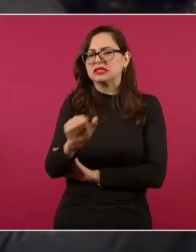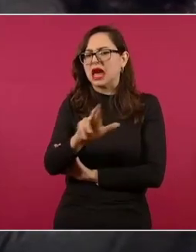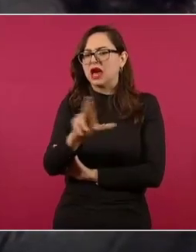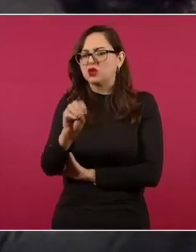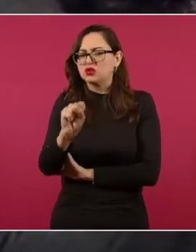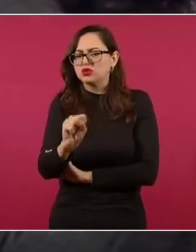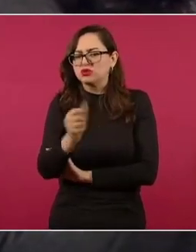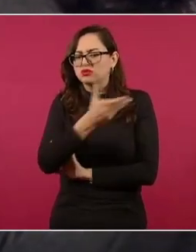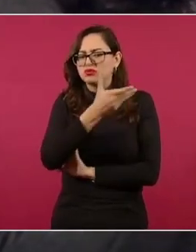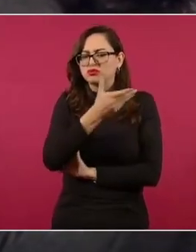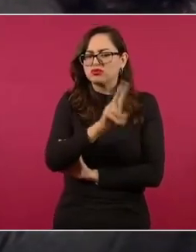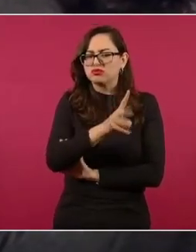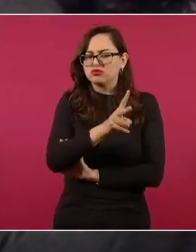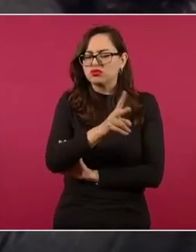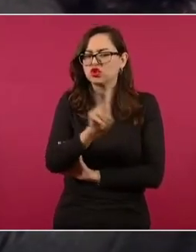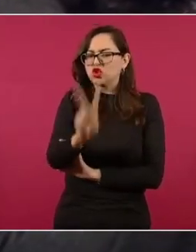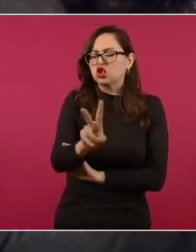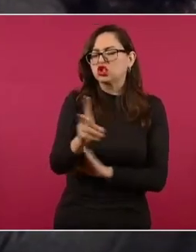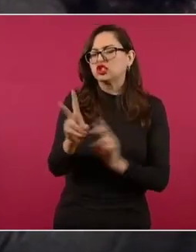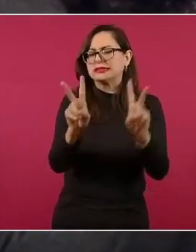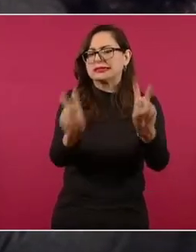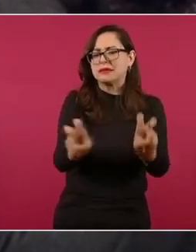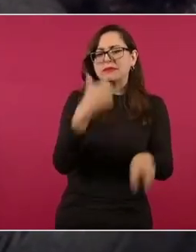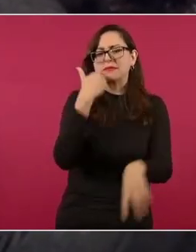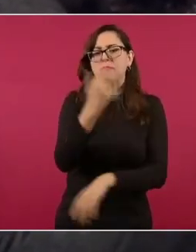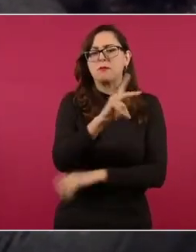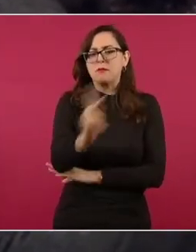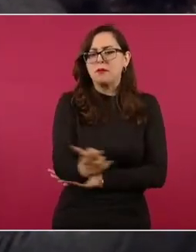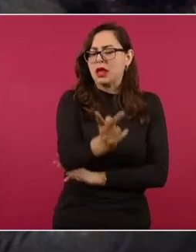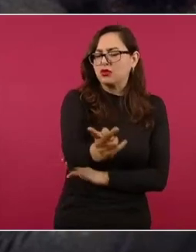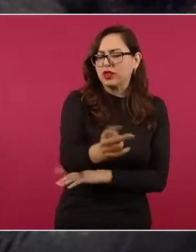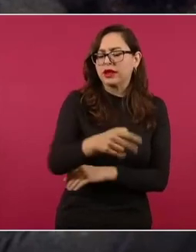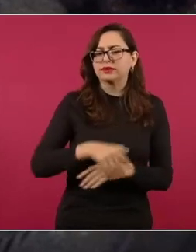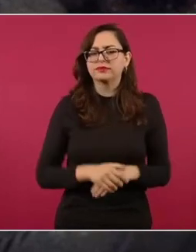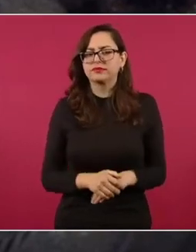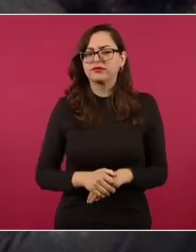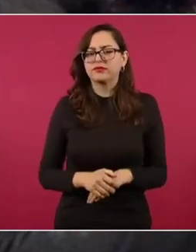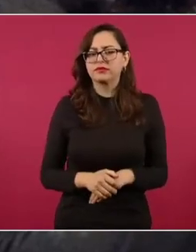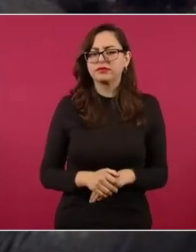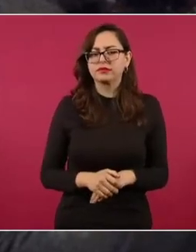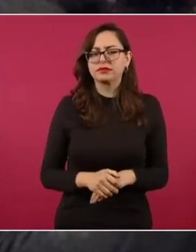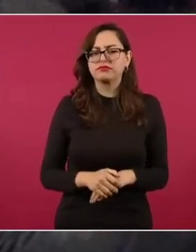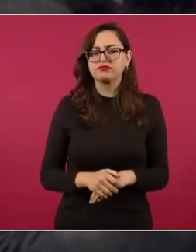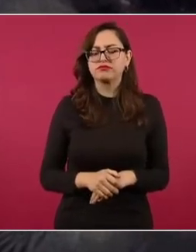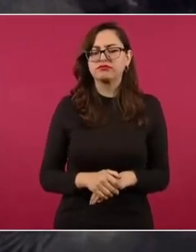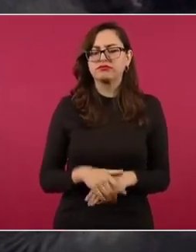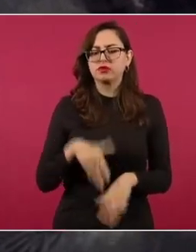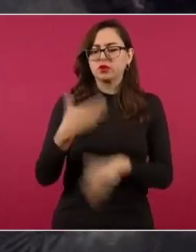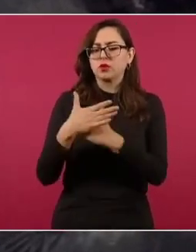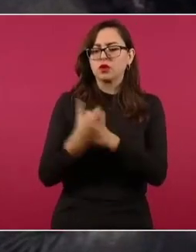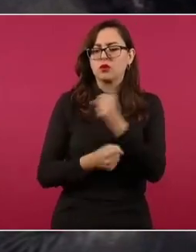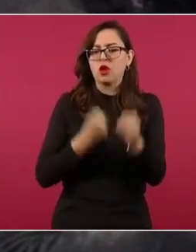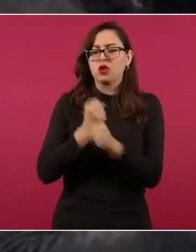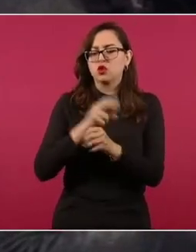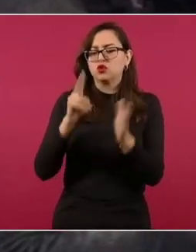preguntarle dos temas. Se ha comentado la posibilidad de que México pueda organizar unos Juegos Olímpicos en